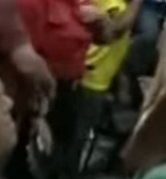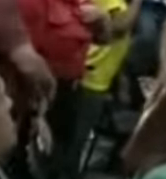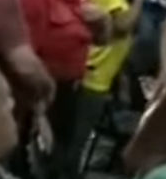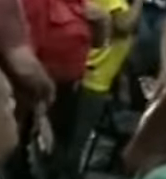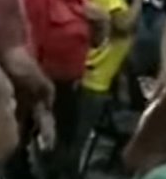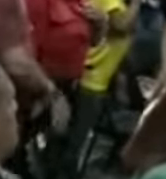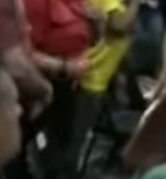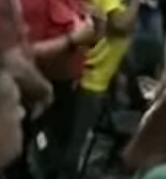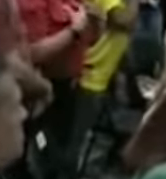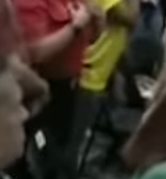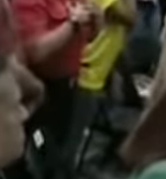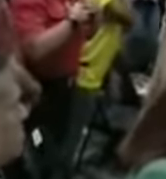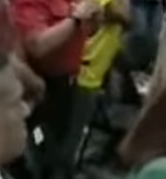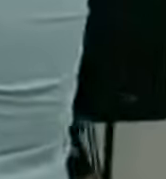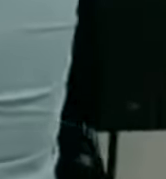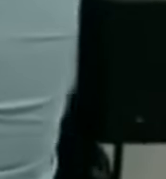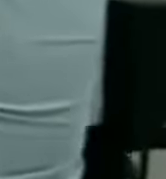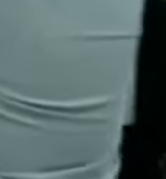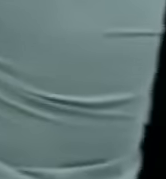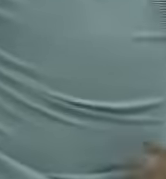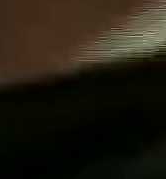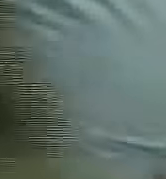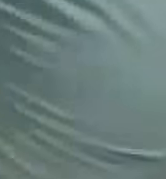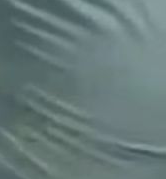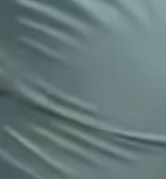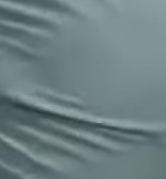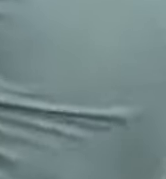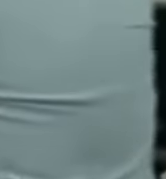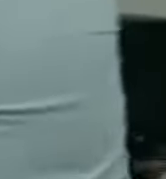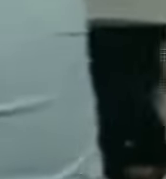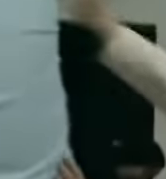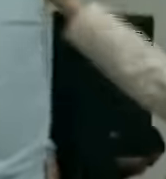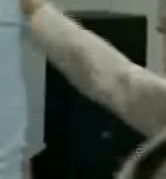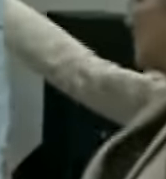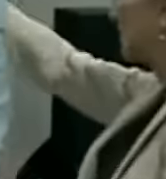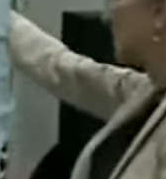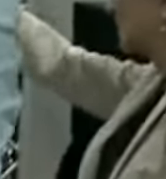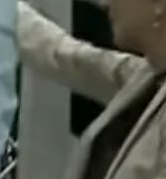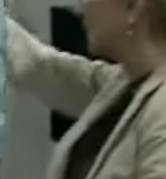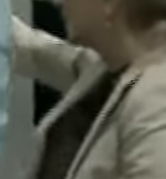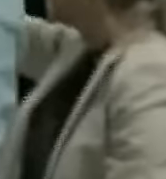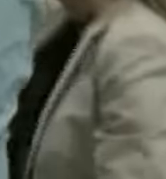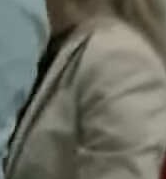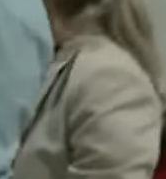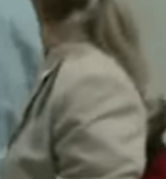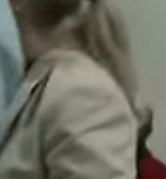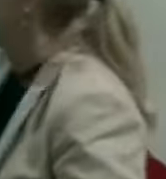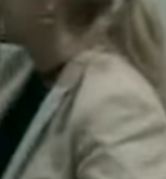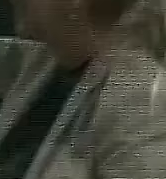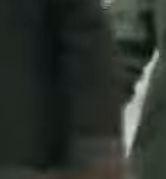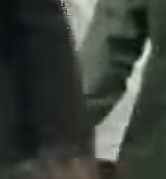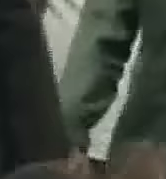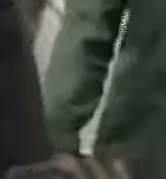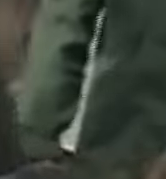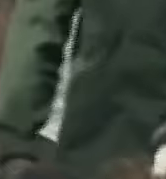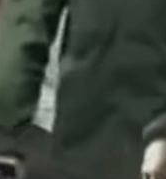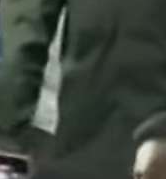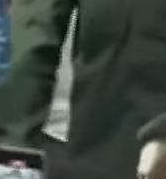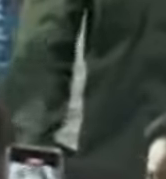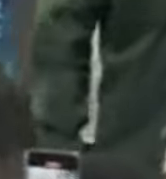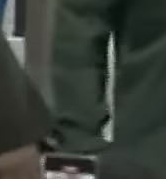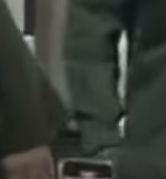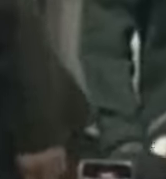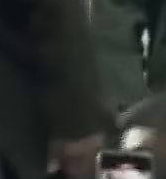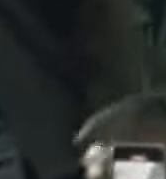cristal. Del cristal. Oh, del cristal. ¡Ey! ¡Para